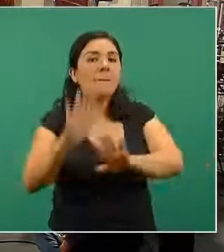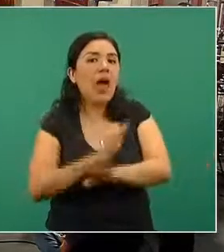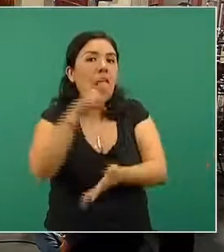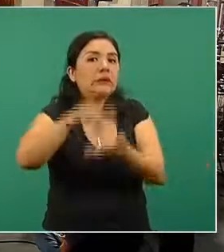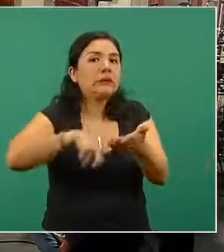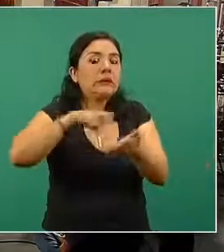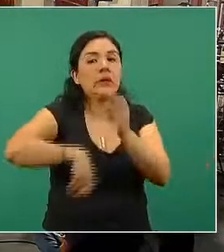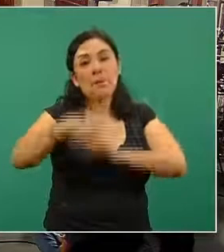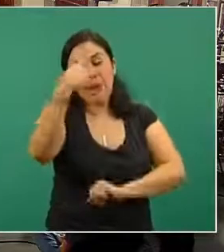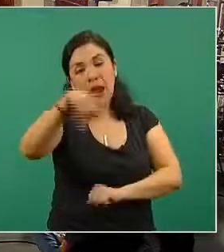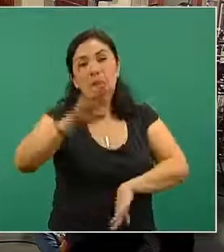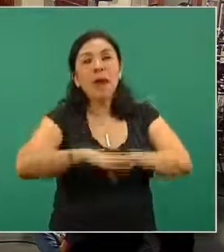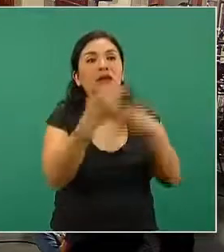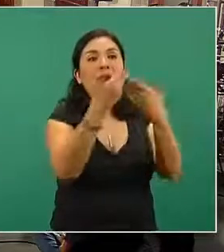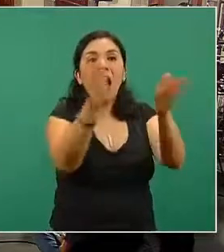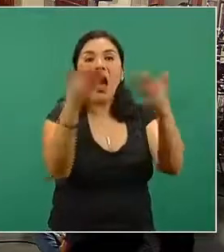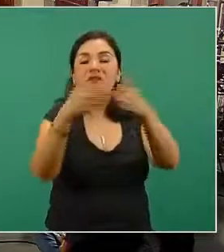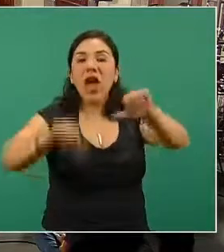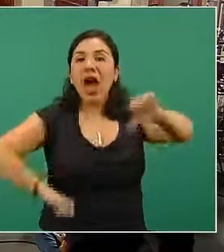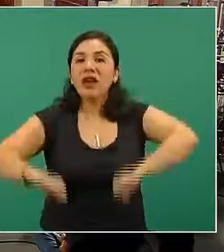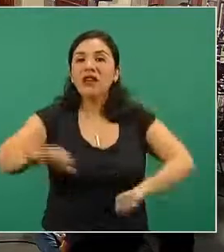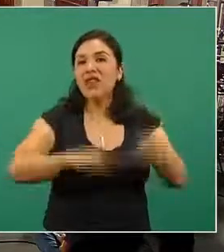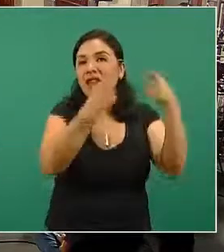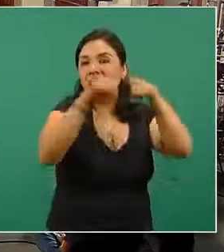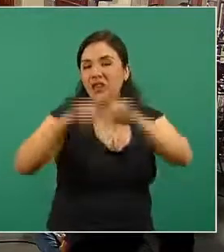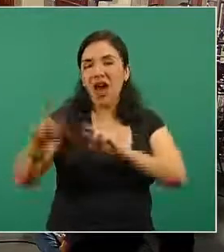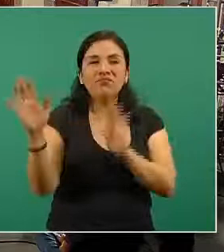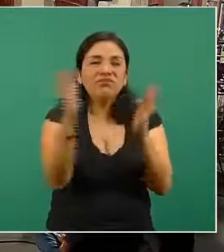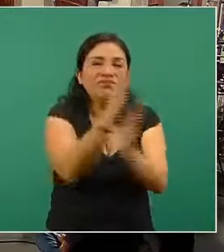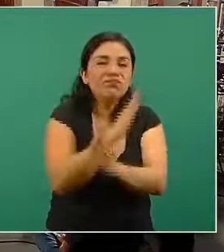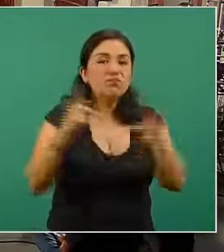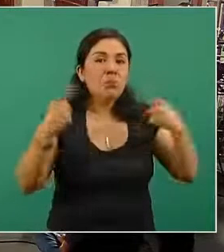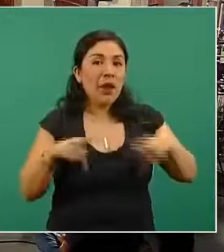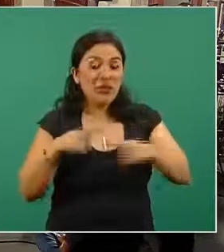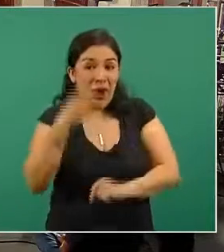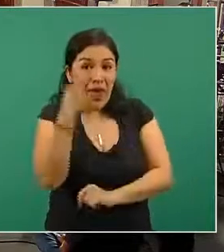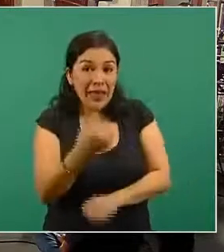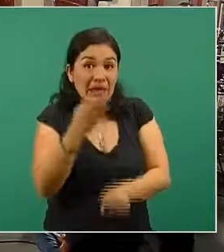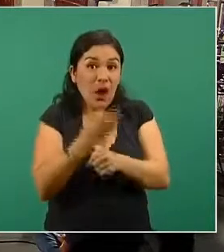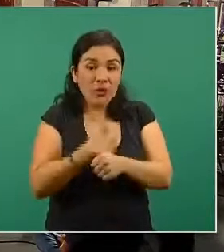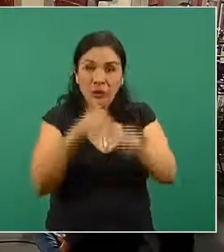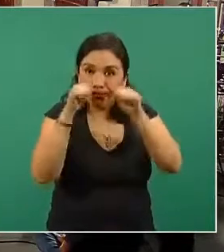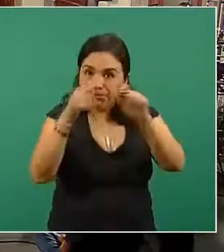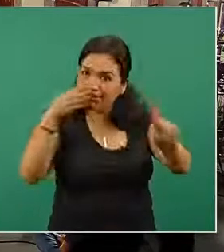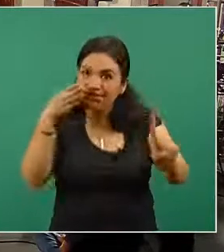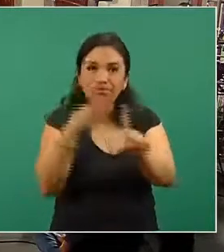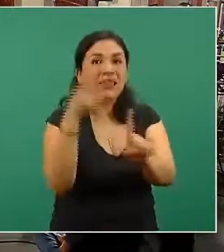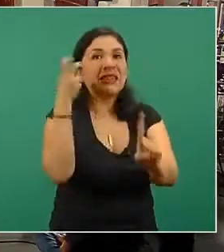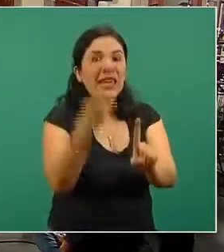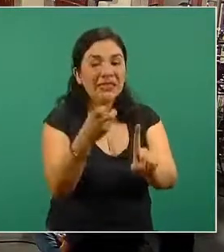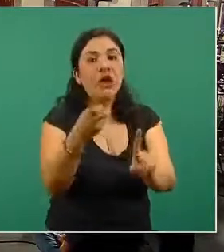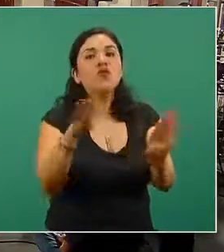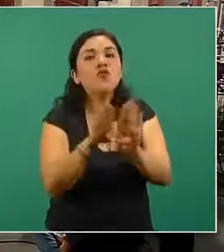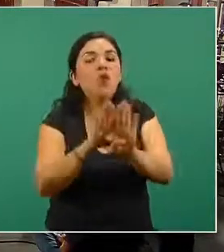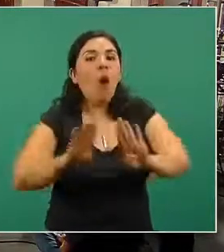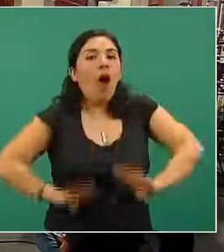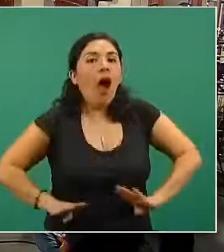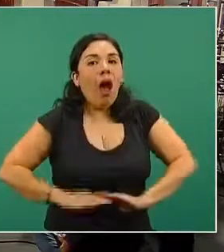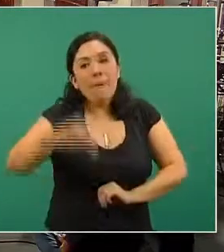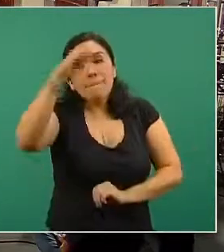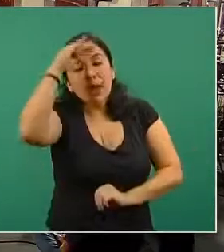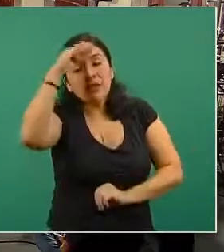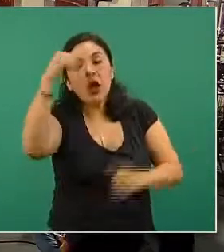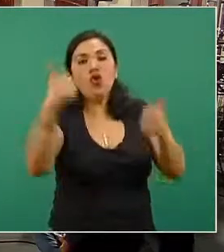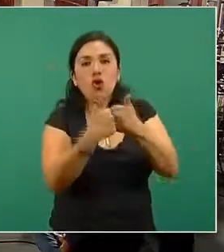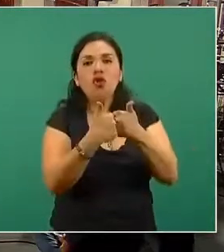dirigidas hacia la apertura de las actividades sociales y económicas, y en eso estamos enfocados ahora en estos esquemas también, junto